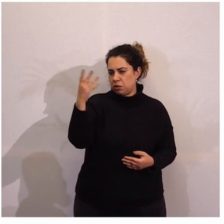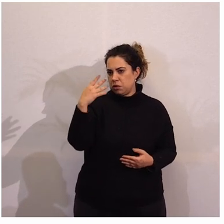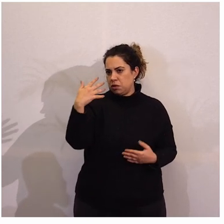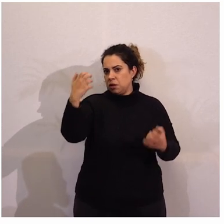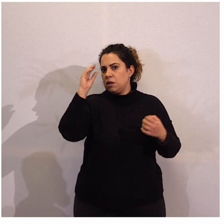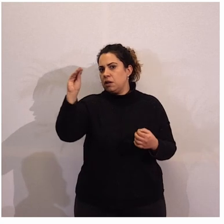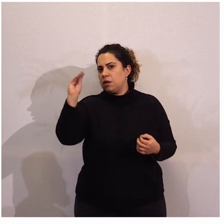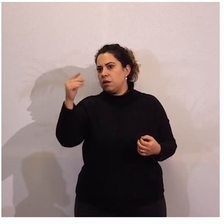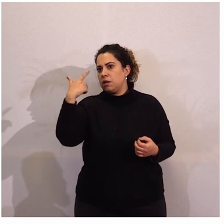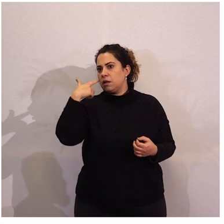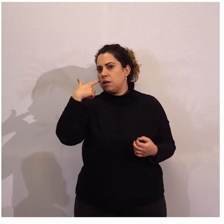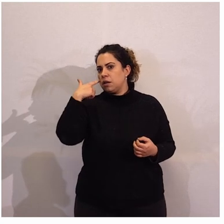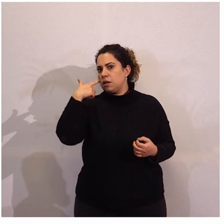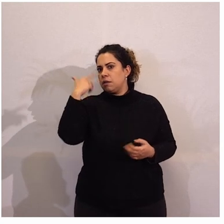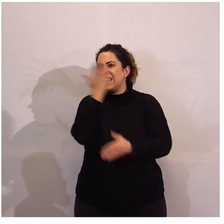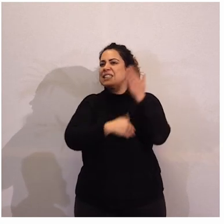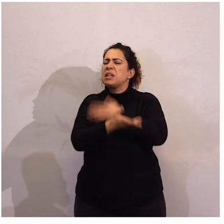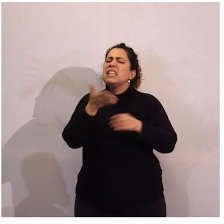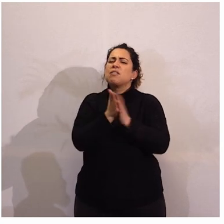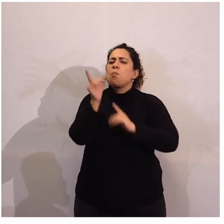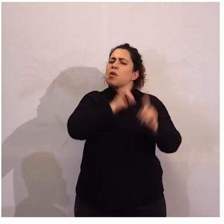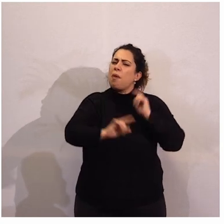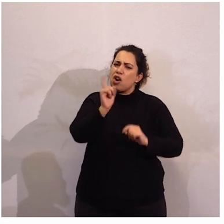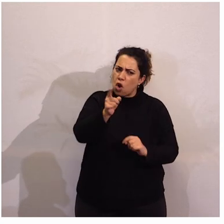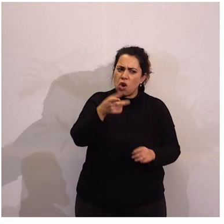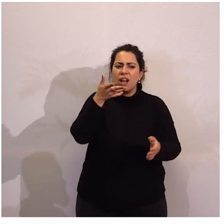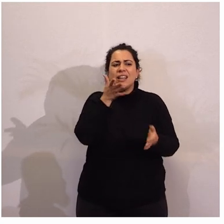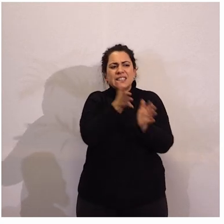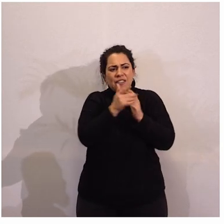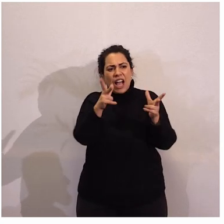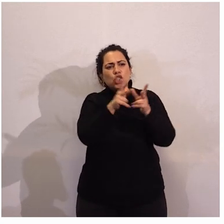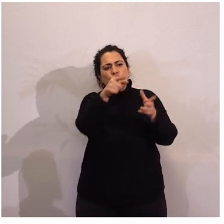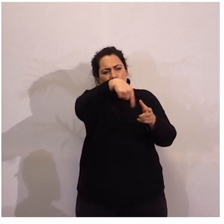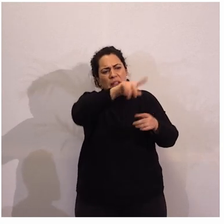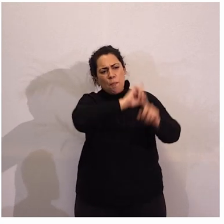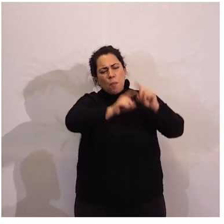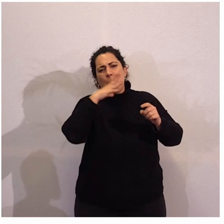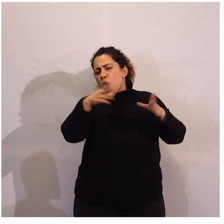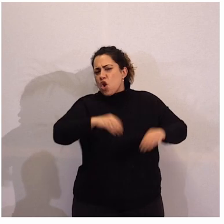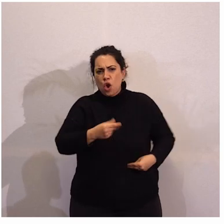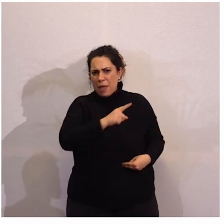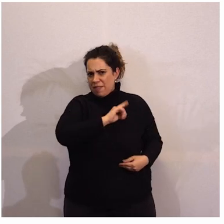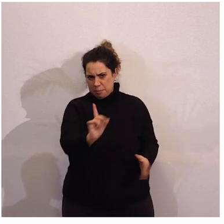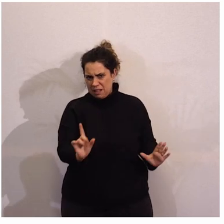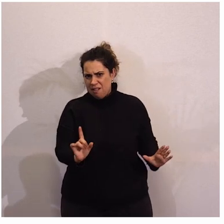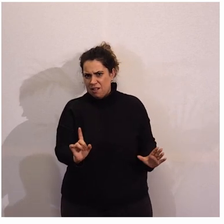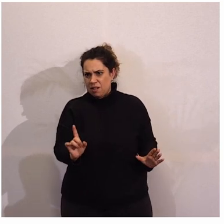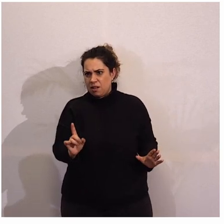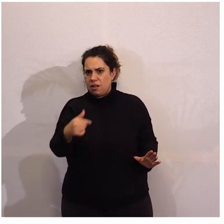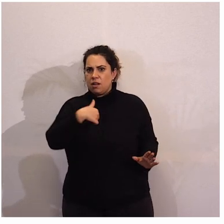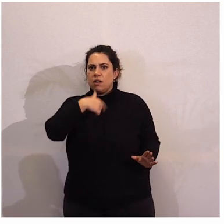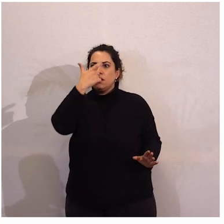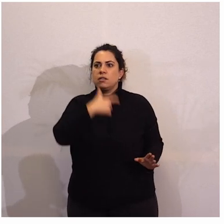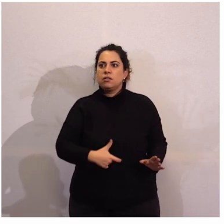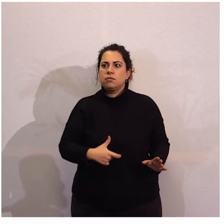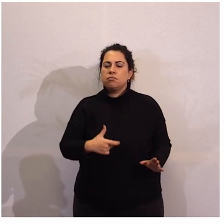la discapacitat no és ningun problema. És la societat que no els accepta. Sí. Però, bueno, jo a l'Esther vull preguntar.